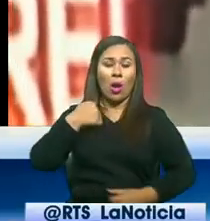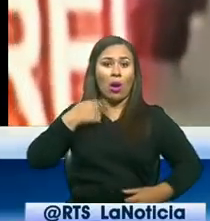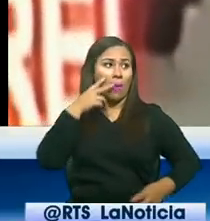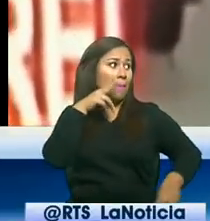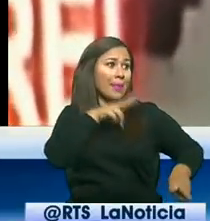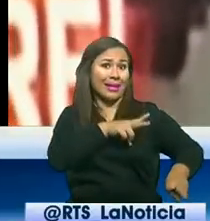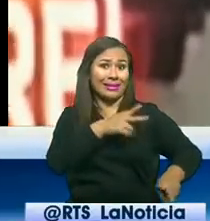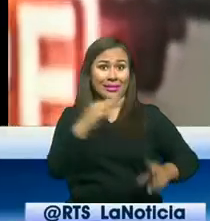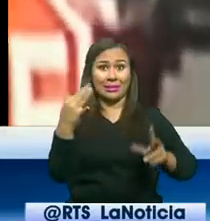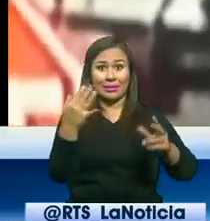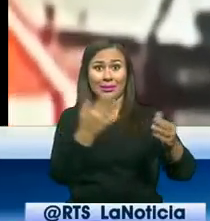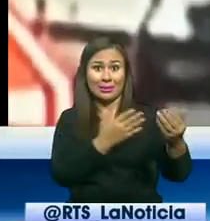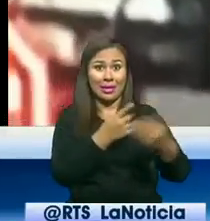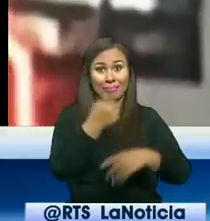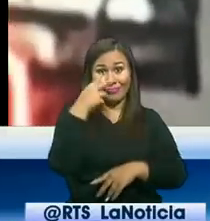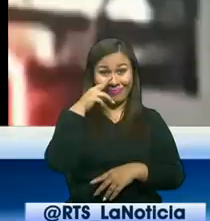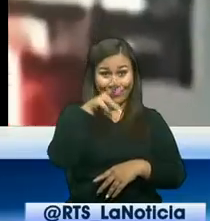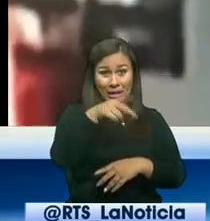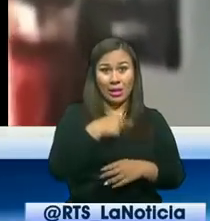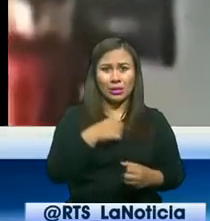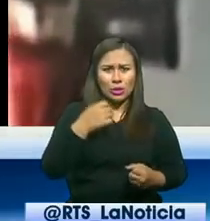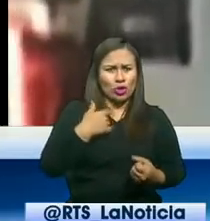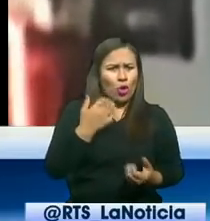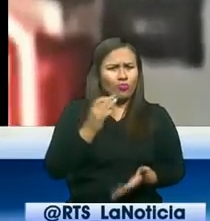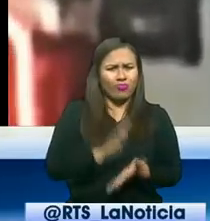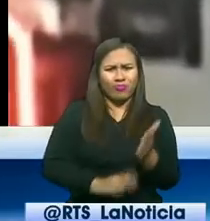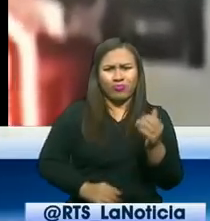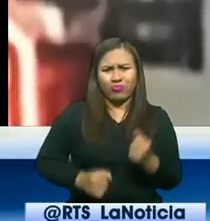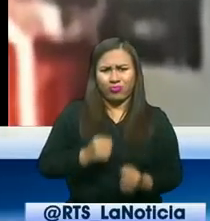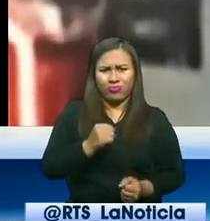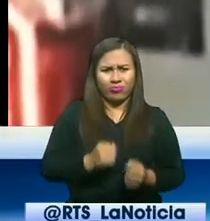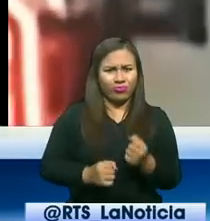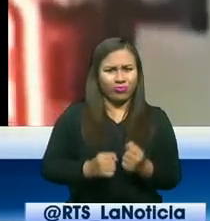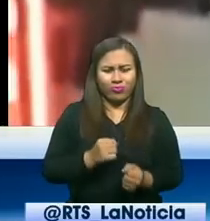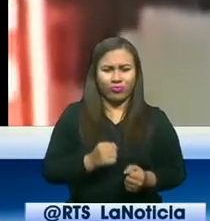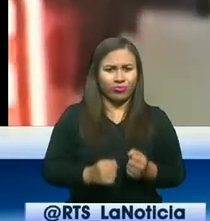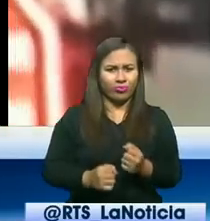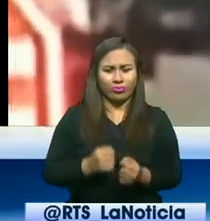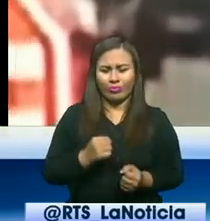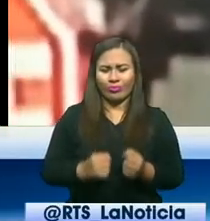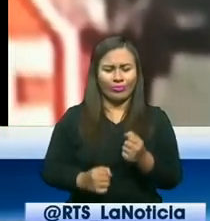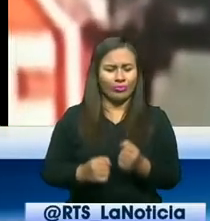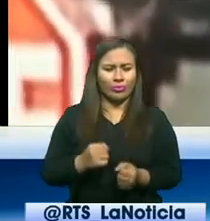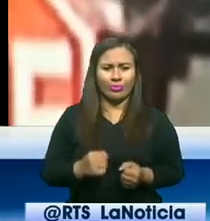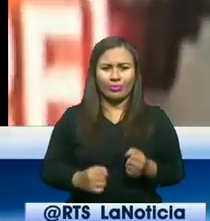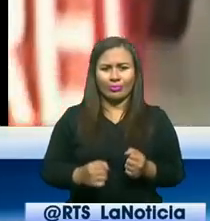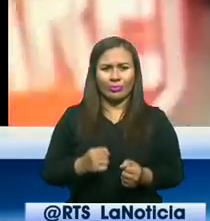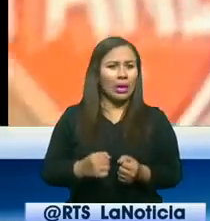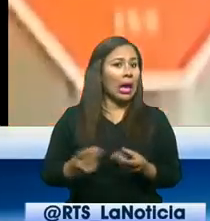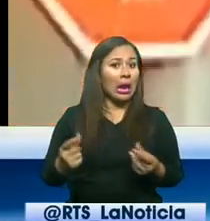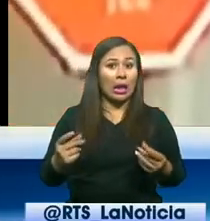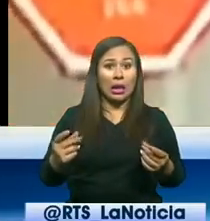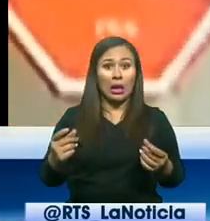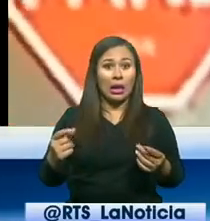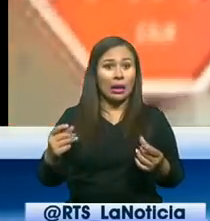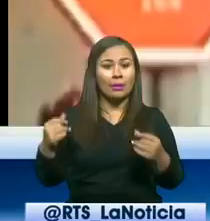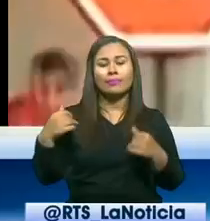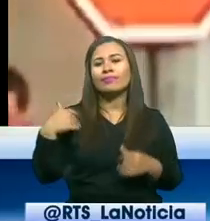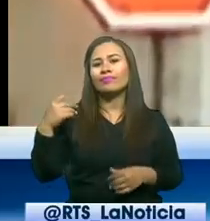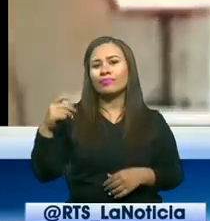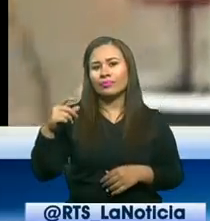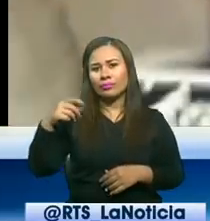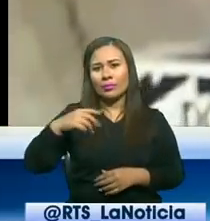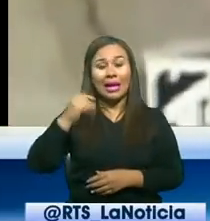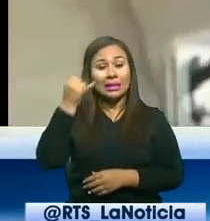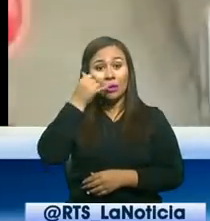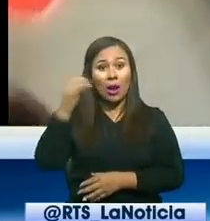van encerrando ahí. En toda esa esquina aquí entre la puerta de esa camarilla y los caras están ahí. Entonces yo cojo lo que hago, estreparme por ahí y salí corriendo para acá. Y ahí me saco el celular y lo tiro en